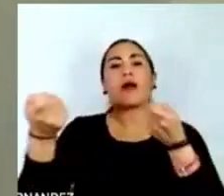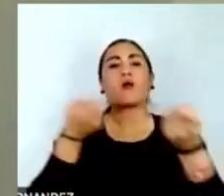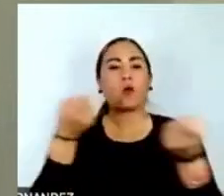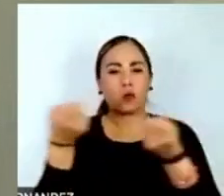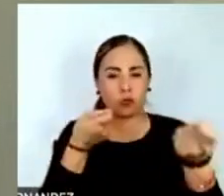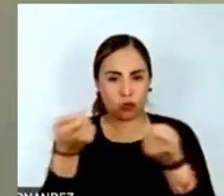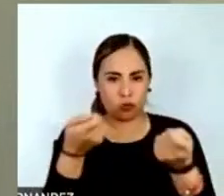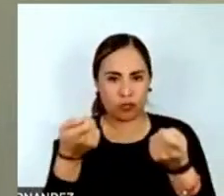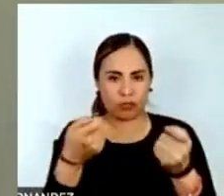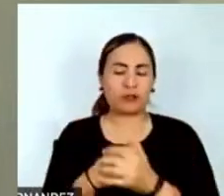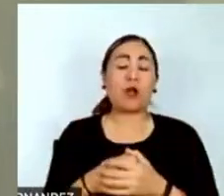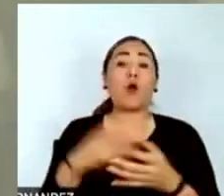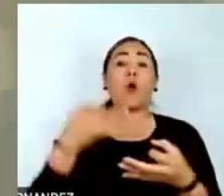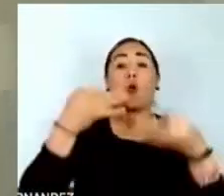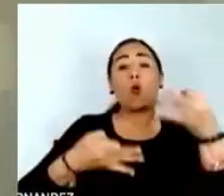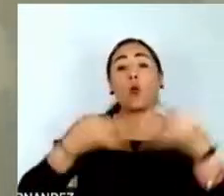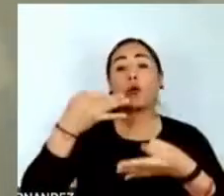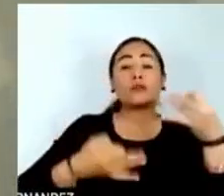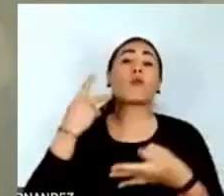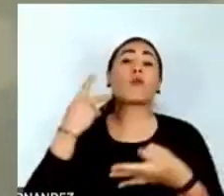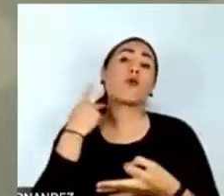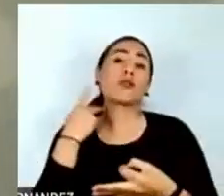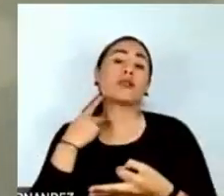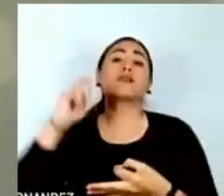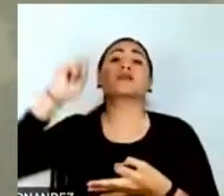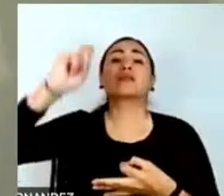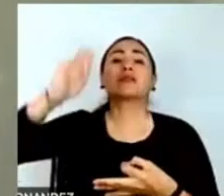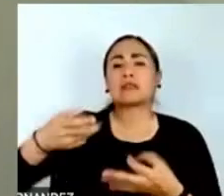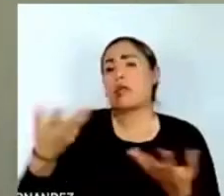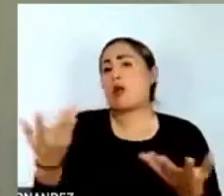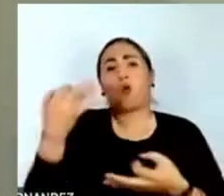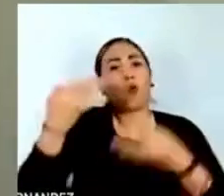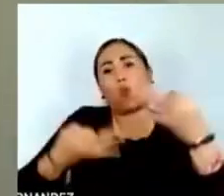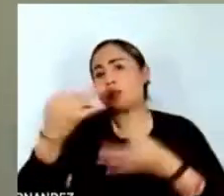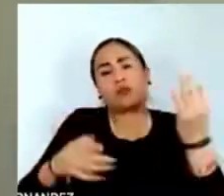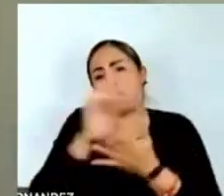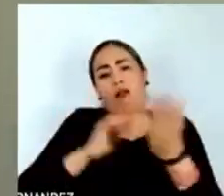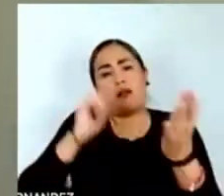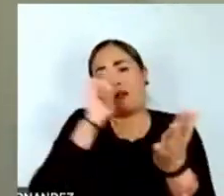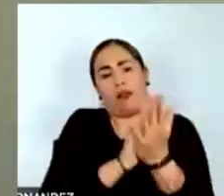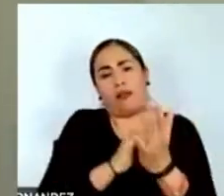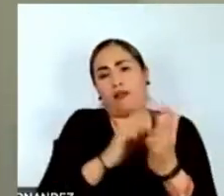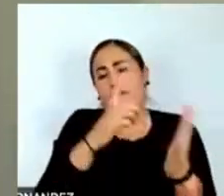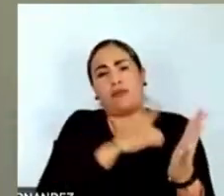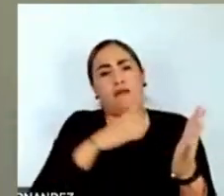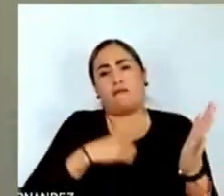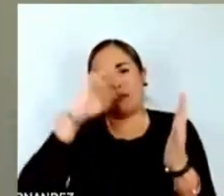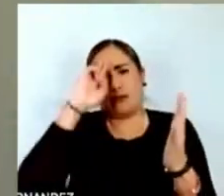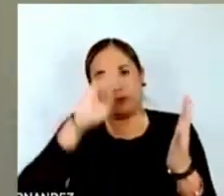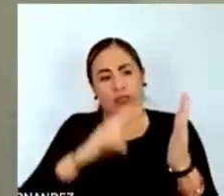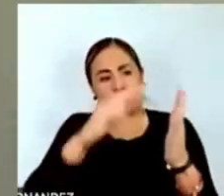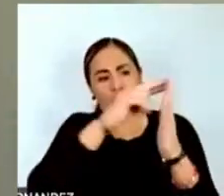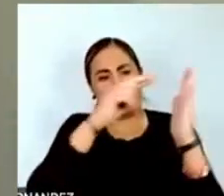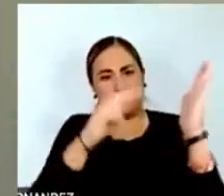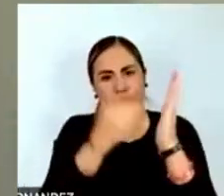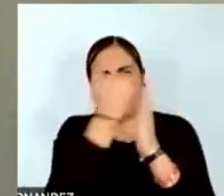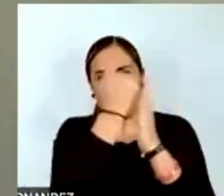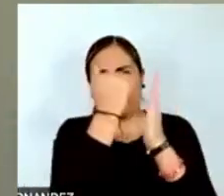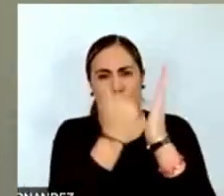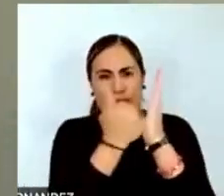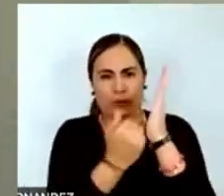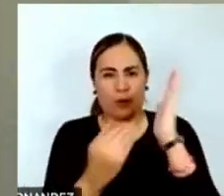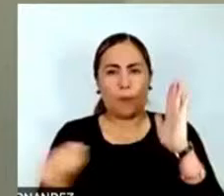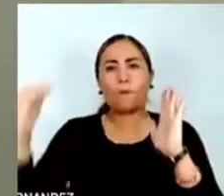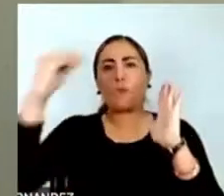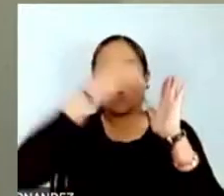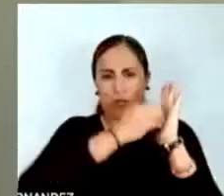es un juicio político que tiene que seguirse de acuerdo al principio de legalidad, con unos parámetros al menos establecidos